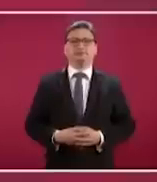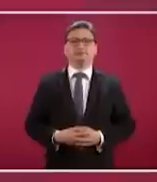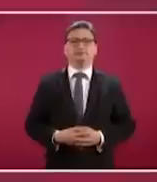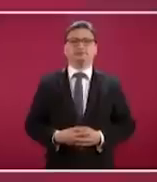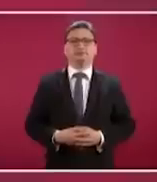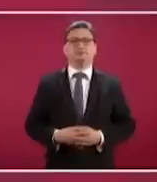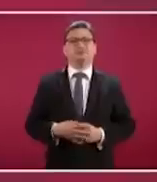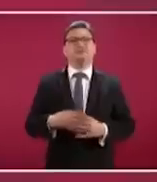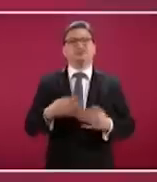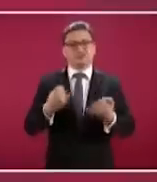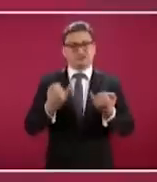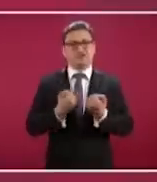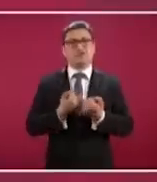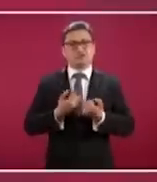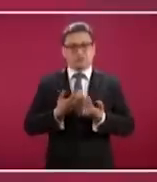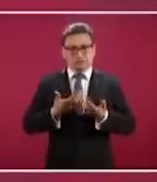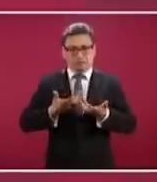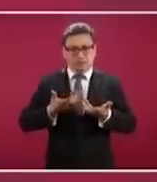procurando